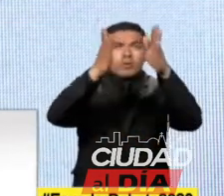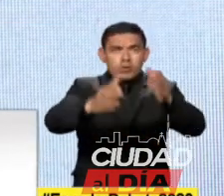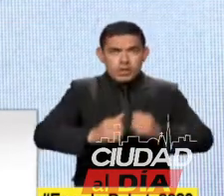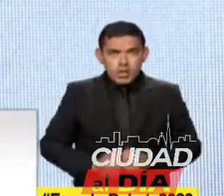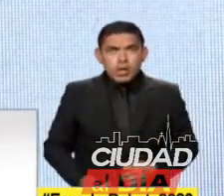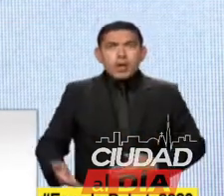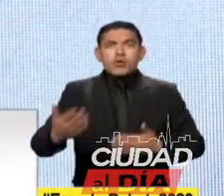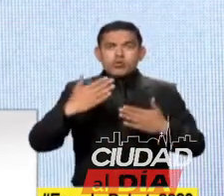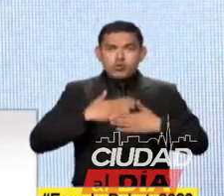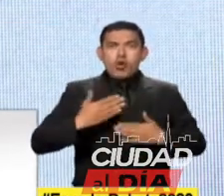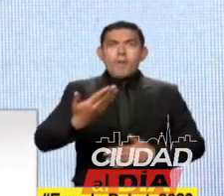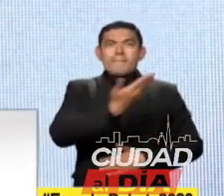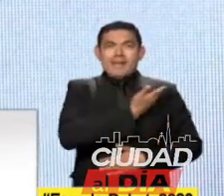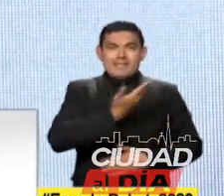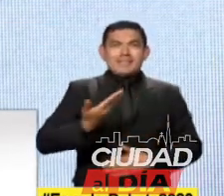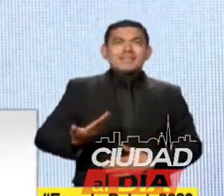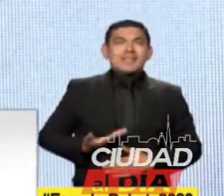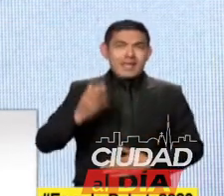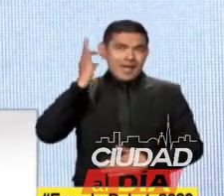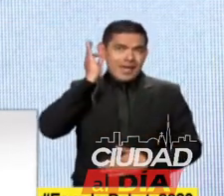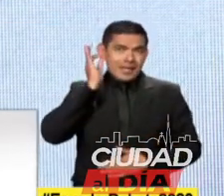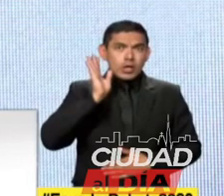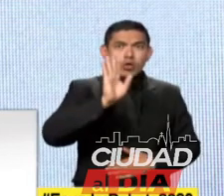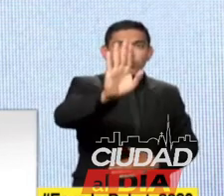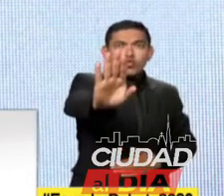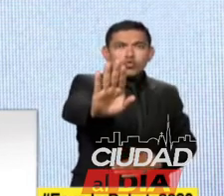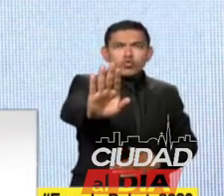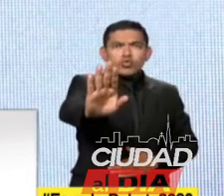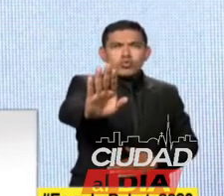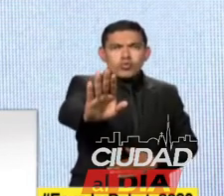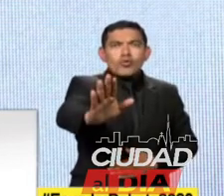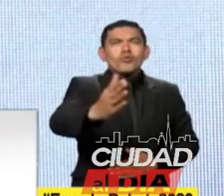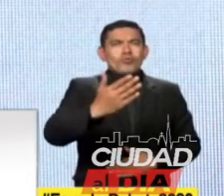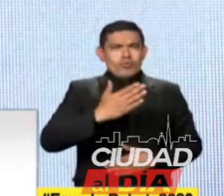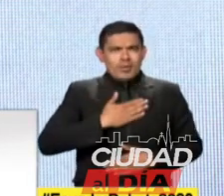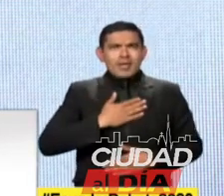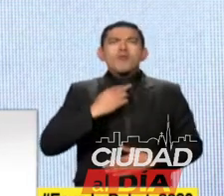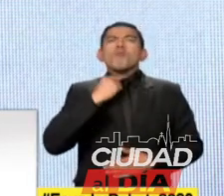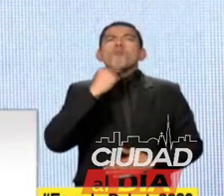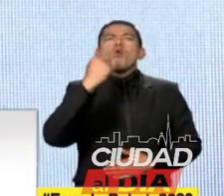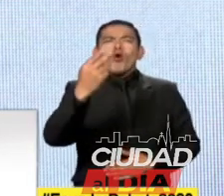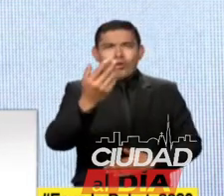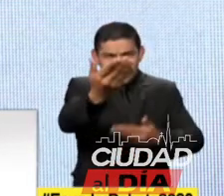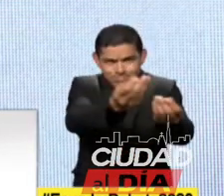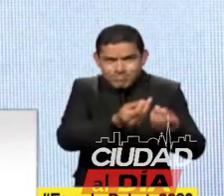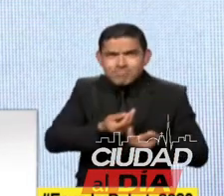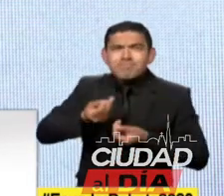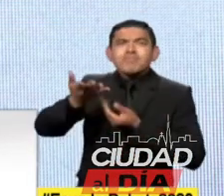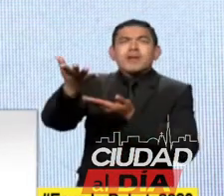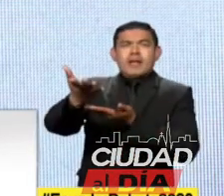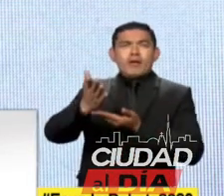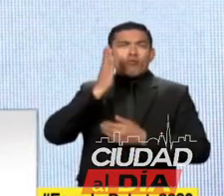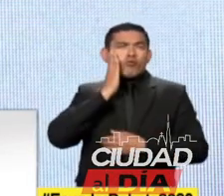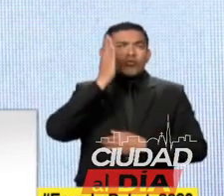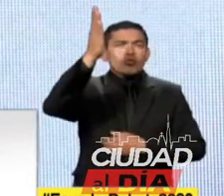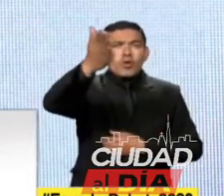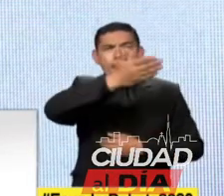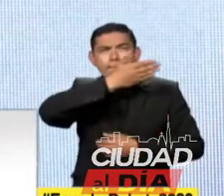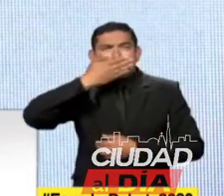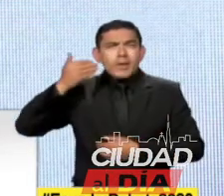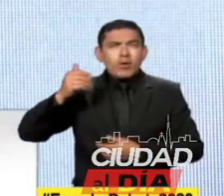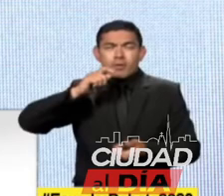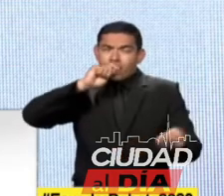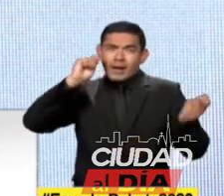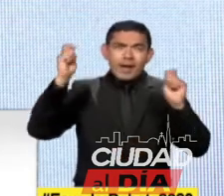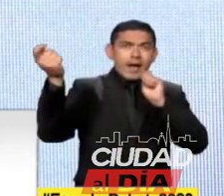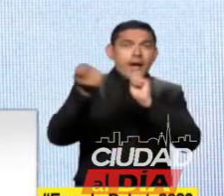como su presidenta Será su voz la voz con la que escribiremos este futuro maravilloso del Ecuador